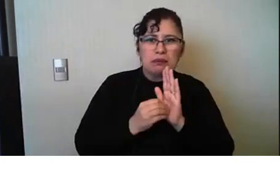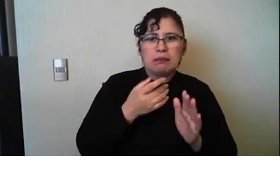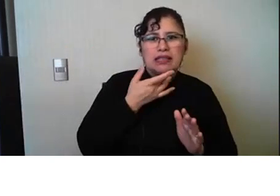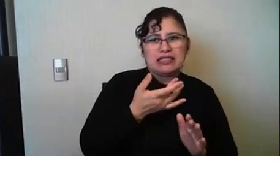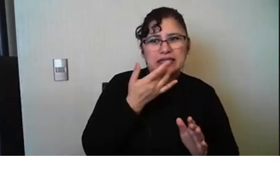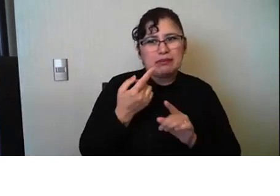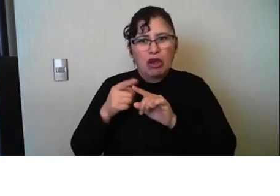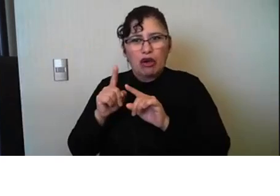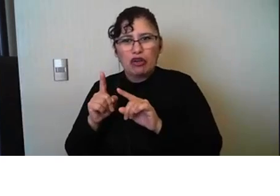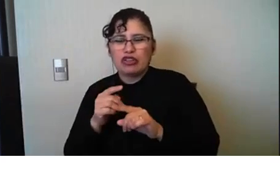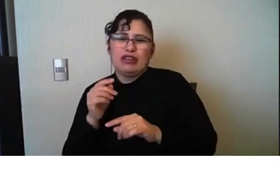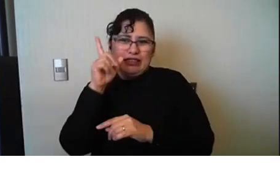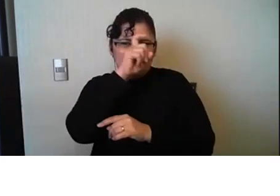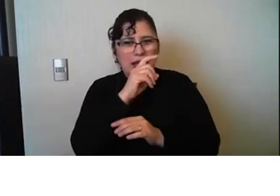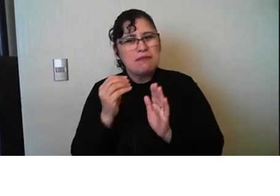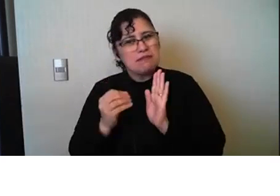más complejo.